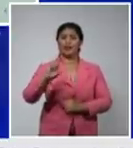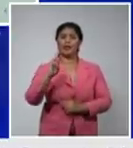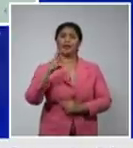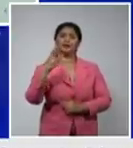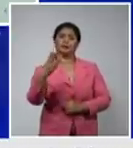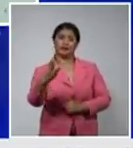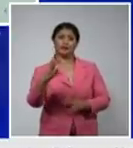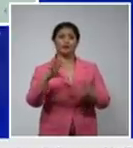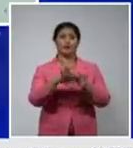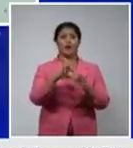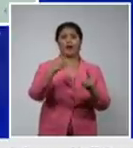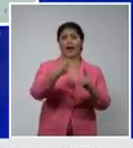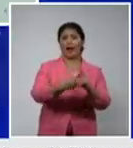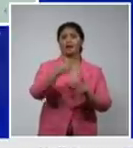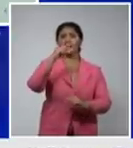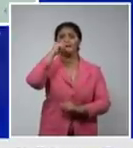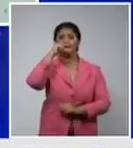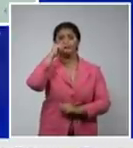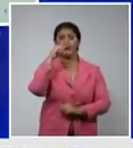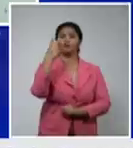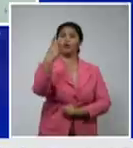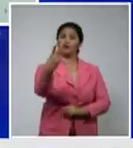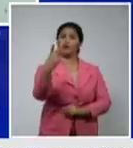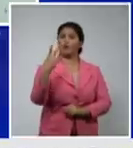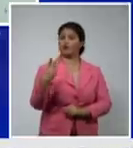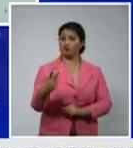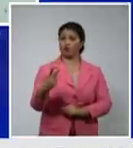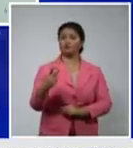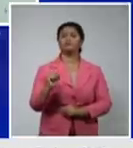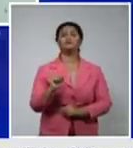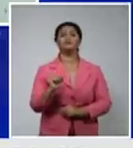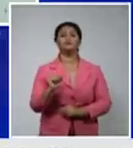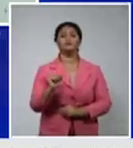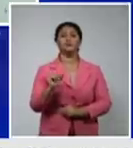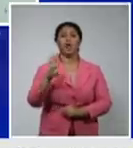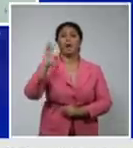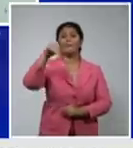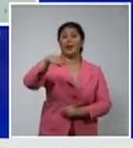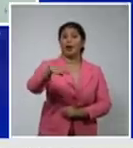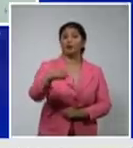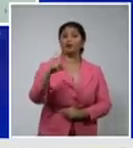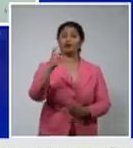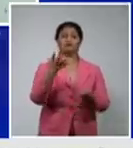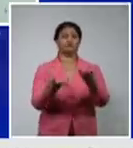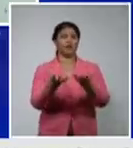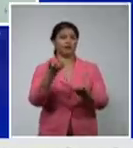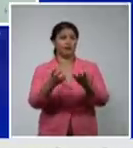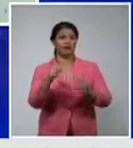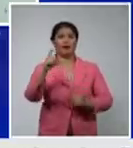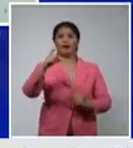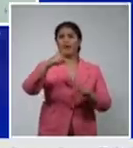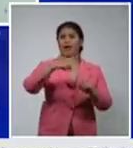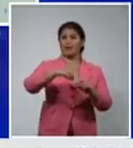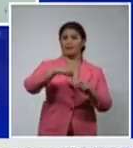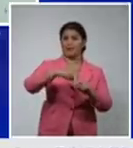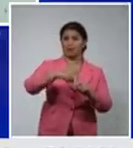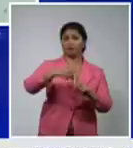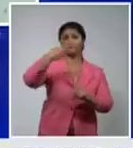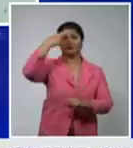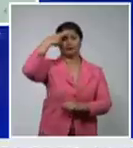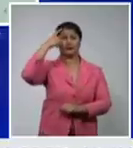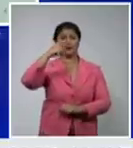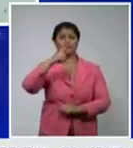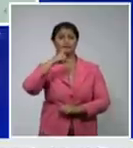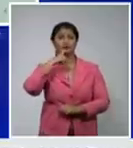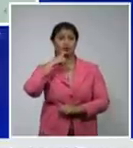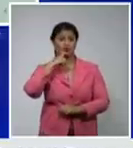Bauta con 2 cada uno, y Bahía Honda, Candelaria, Caimito y San Antonio de los Baños